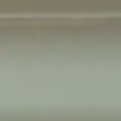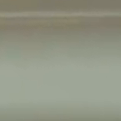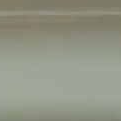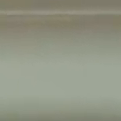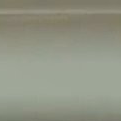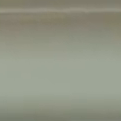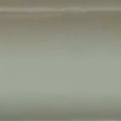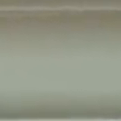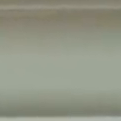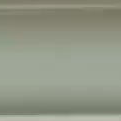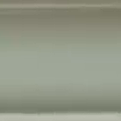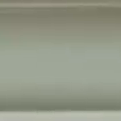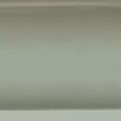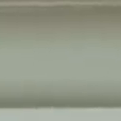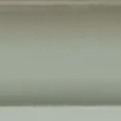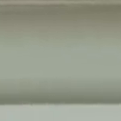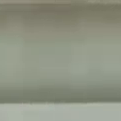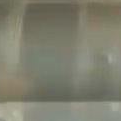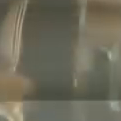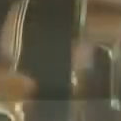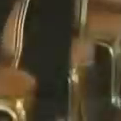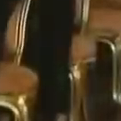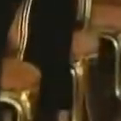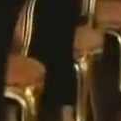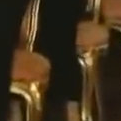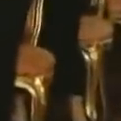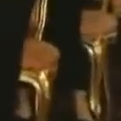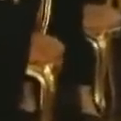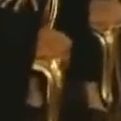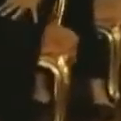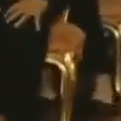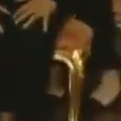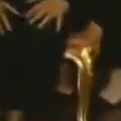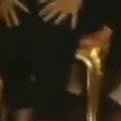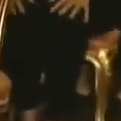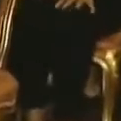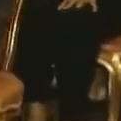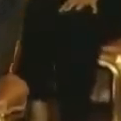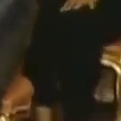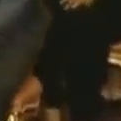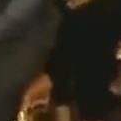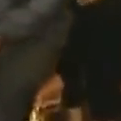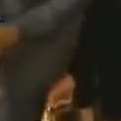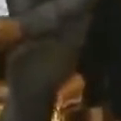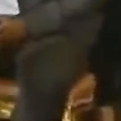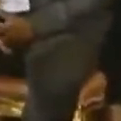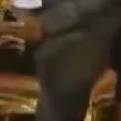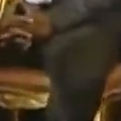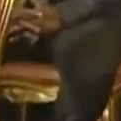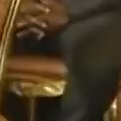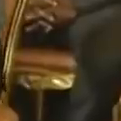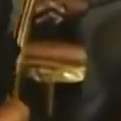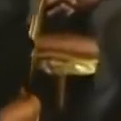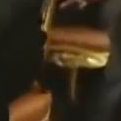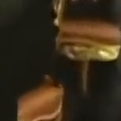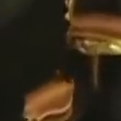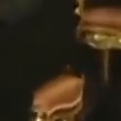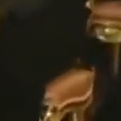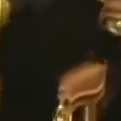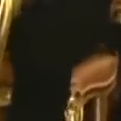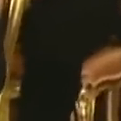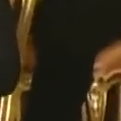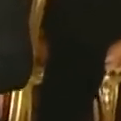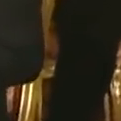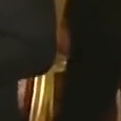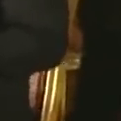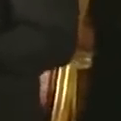del profesor Aristóbulo Isturiz, de esos hombres imprescindibles para la revolución bolivariana, un hombre querido por el